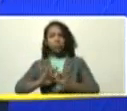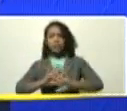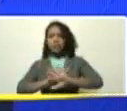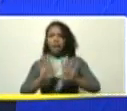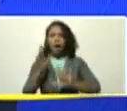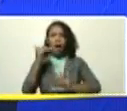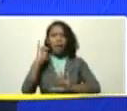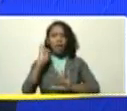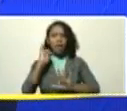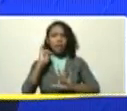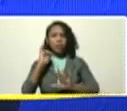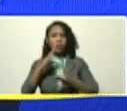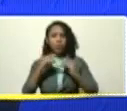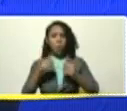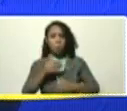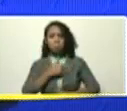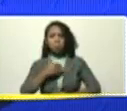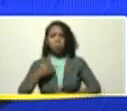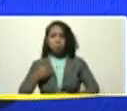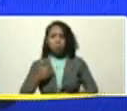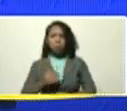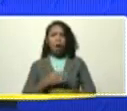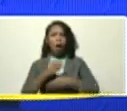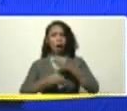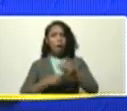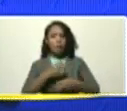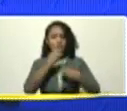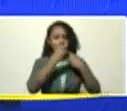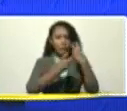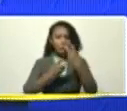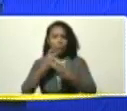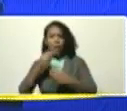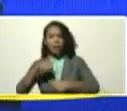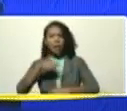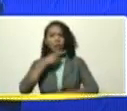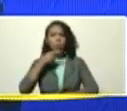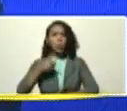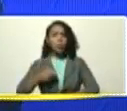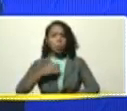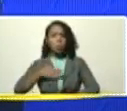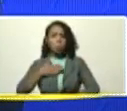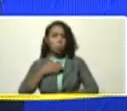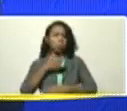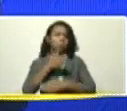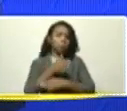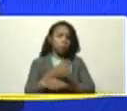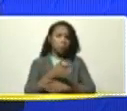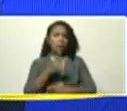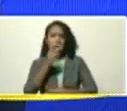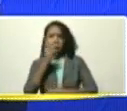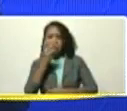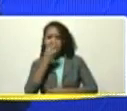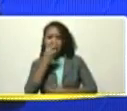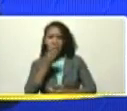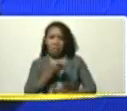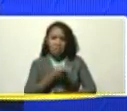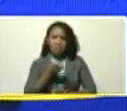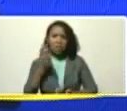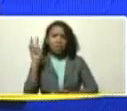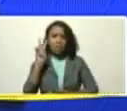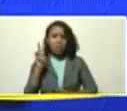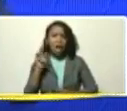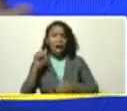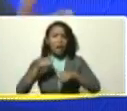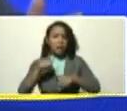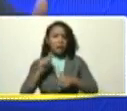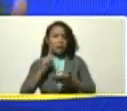la conexión y todo el que quiera hacer turismo en Rusia puede ir. A Venezuela han llegado más de